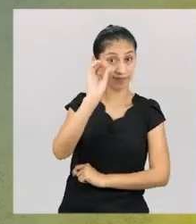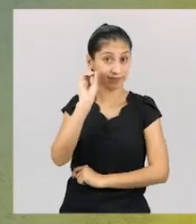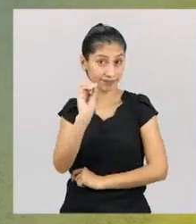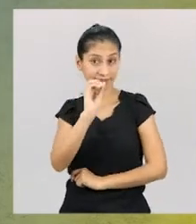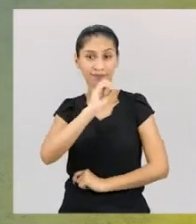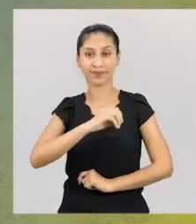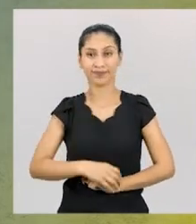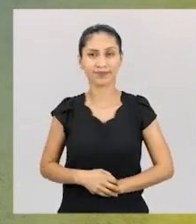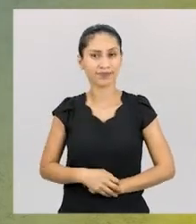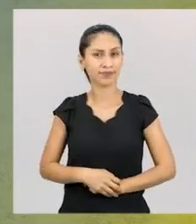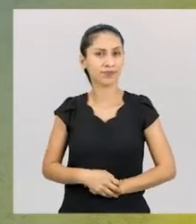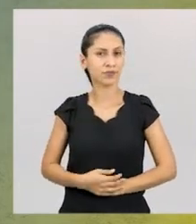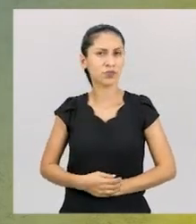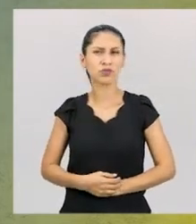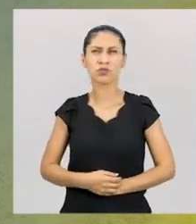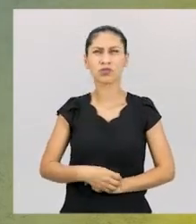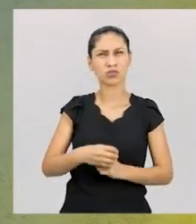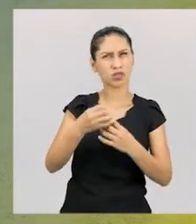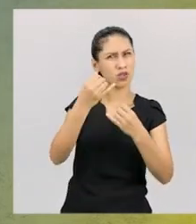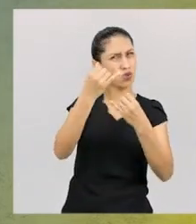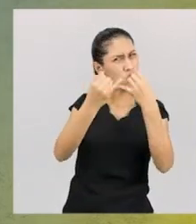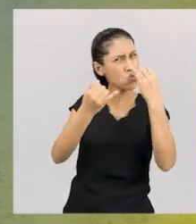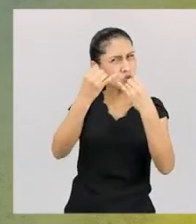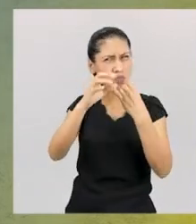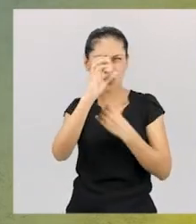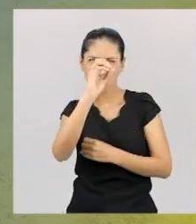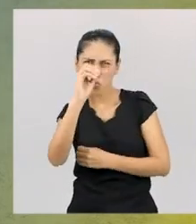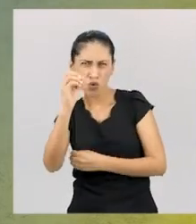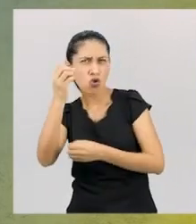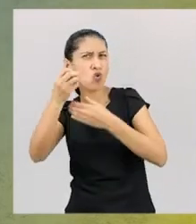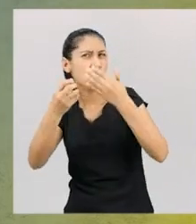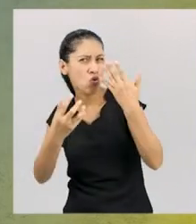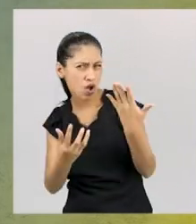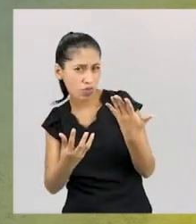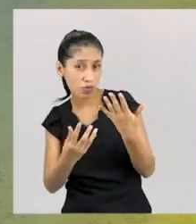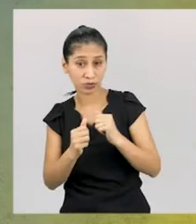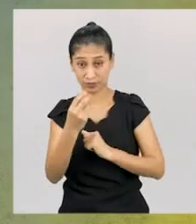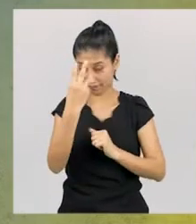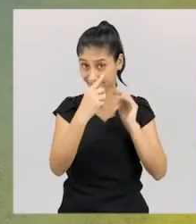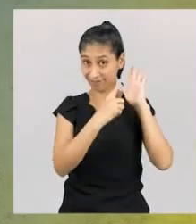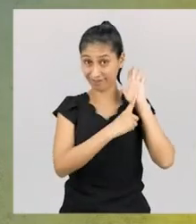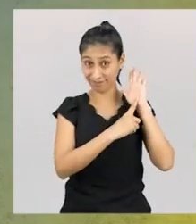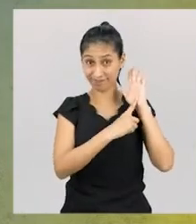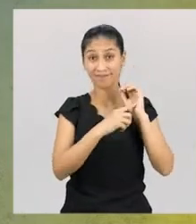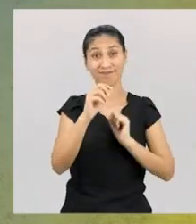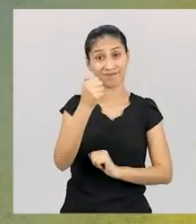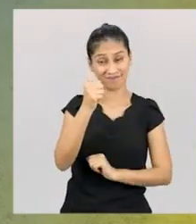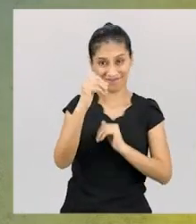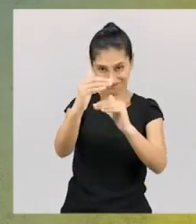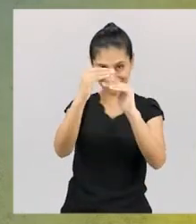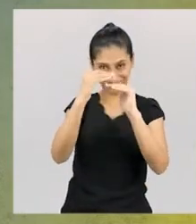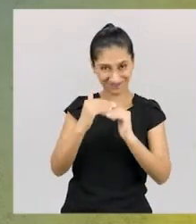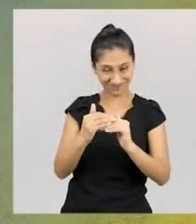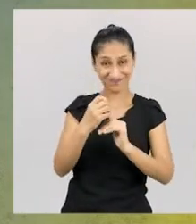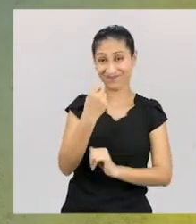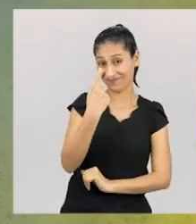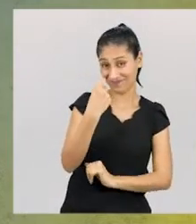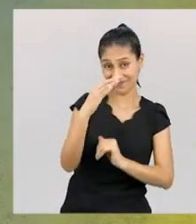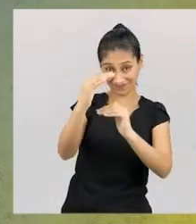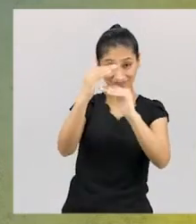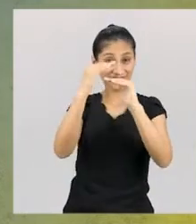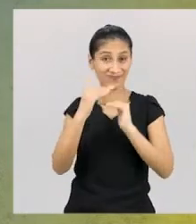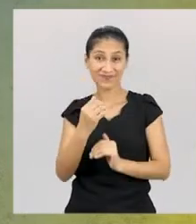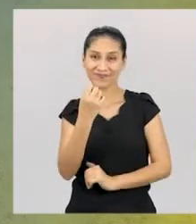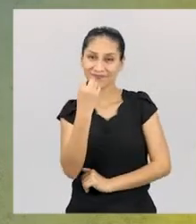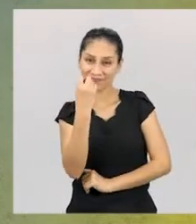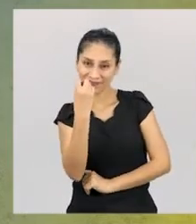50. ¿En cuántos ceros acaba el resultado? A, 10. B,